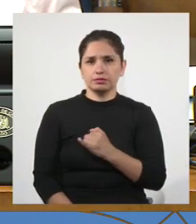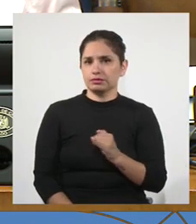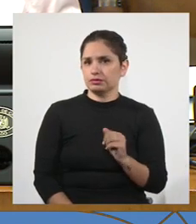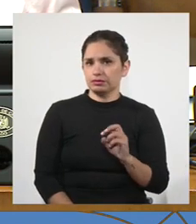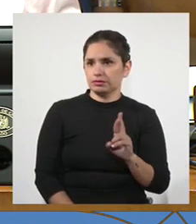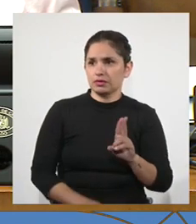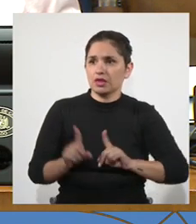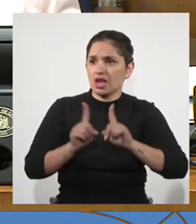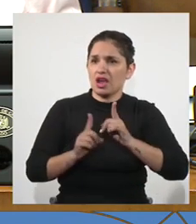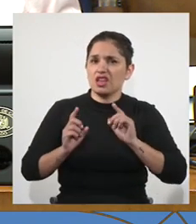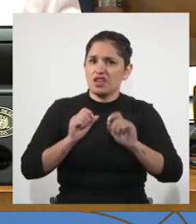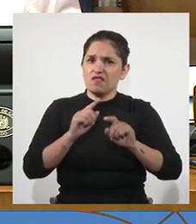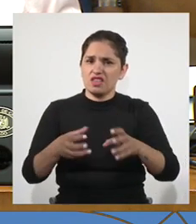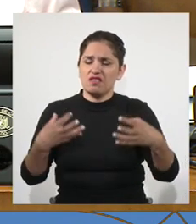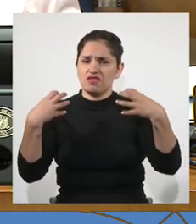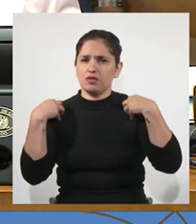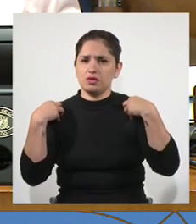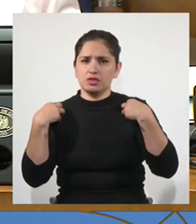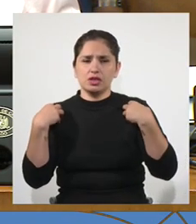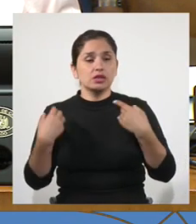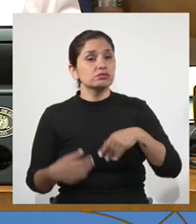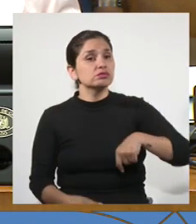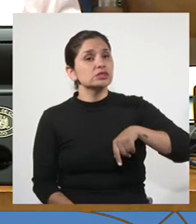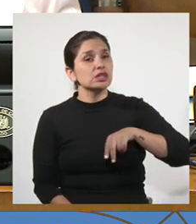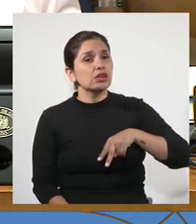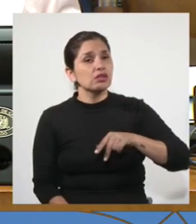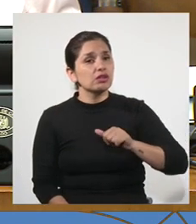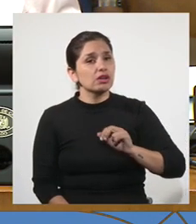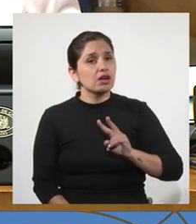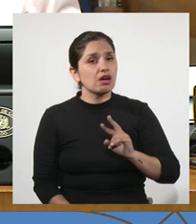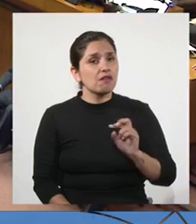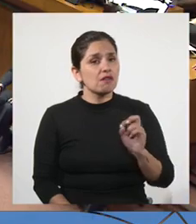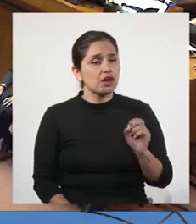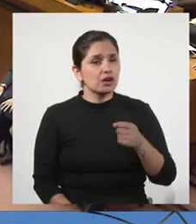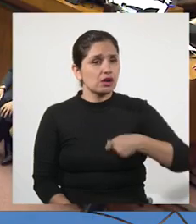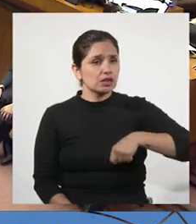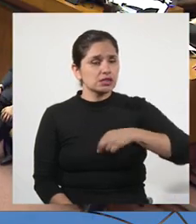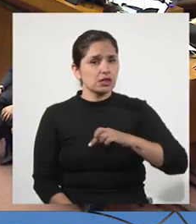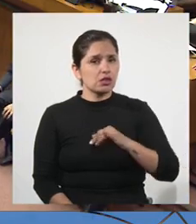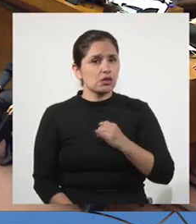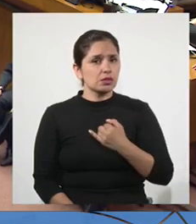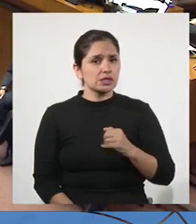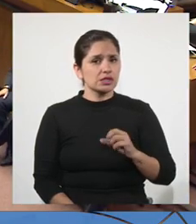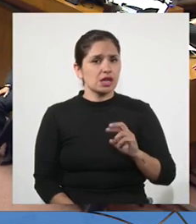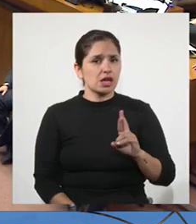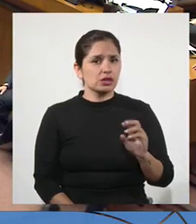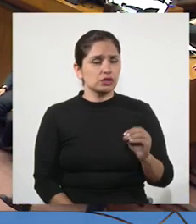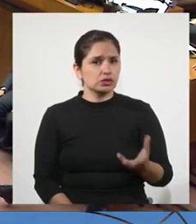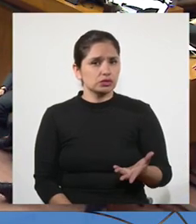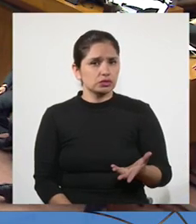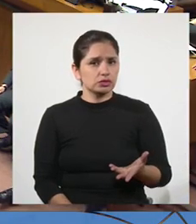la va a defender. Senador Navarro, ¿usted no la defiende? ¿La del senador Pizarro?